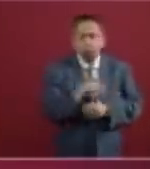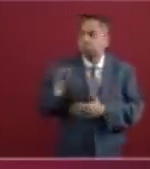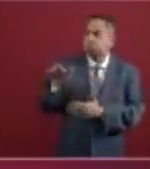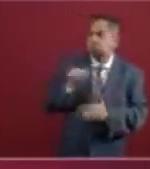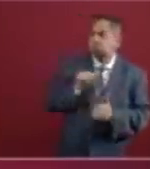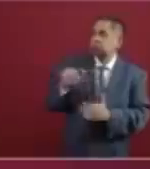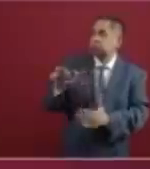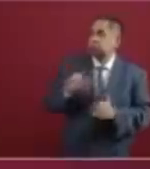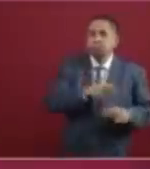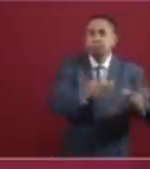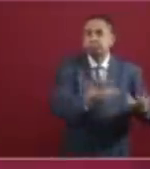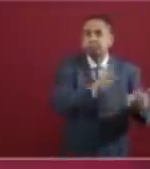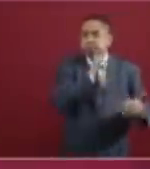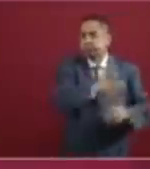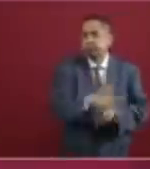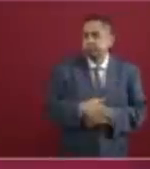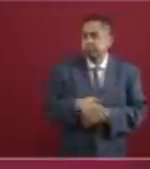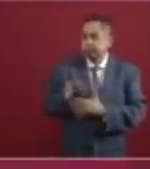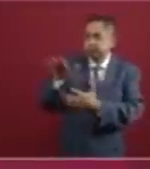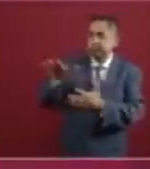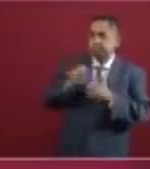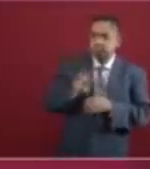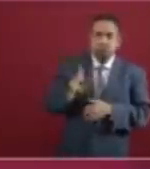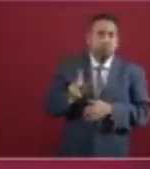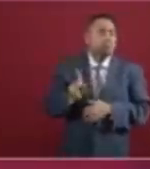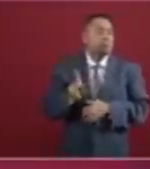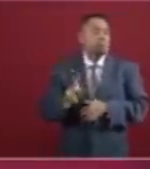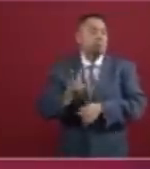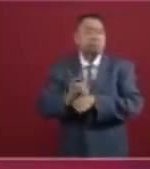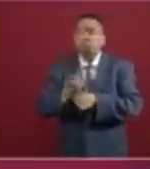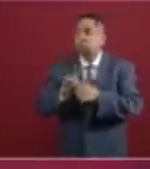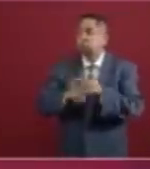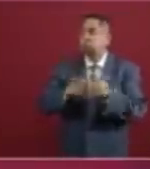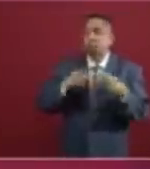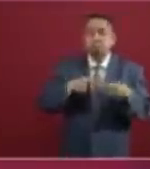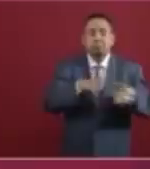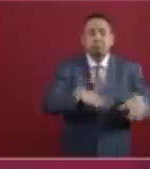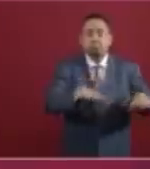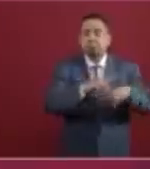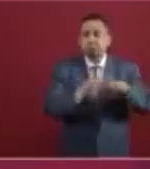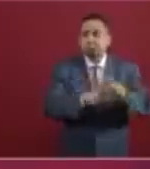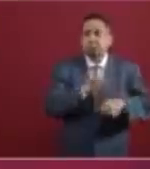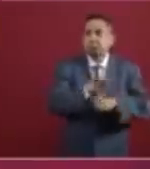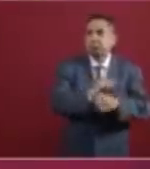para poblados con